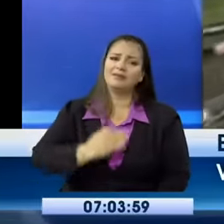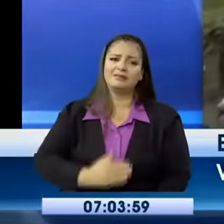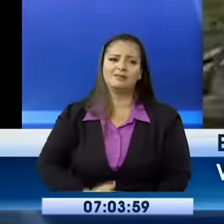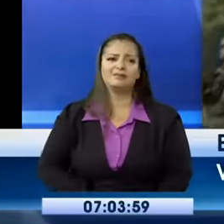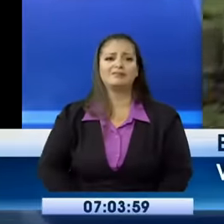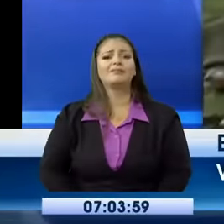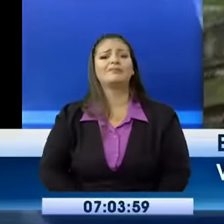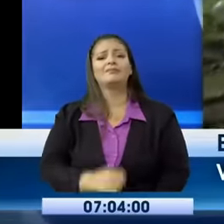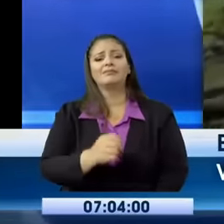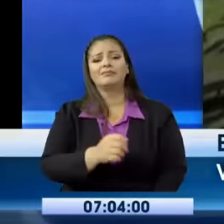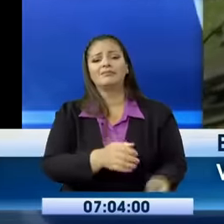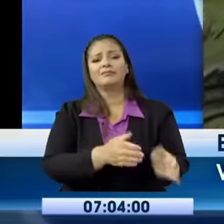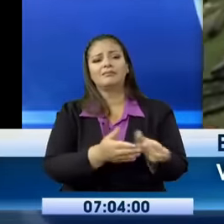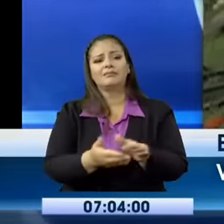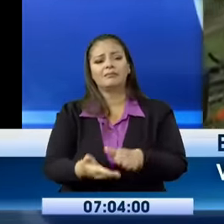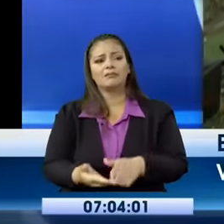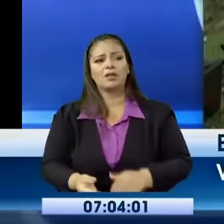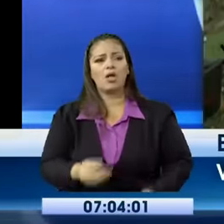perdido